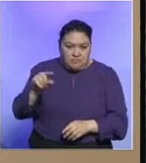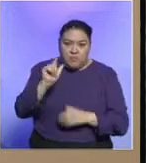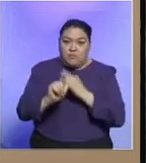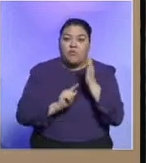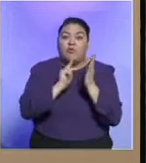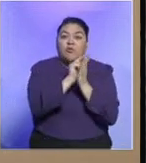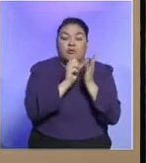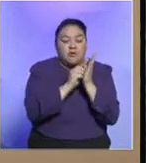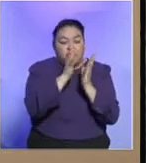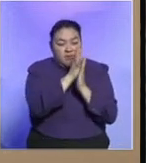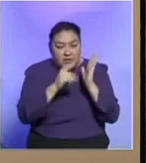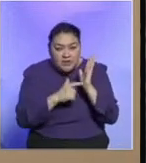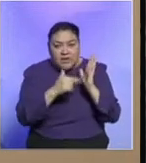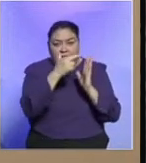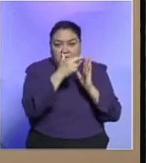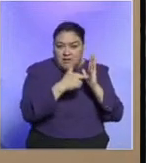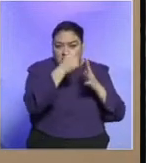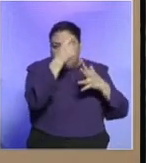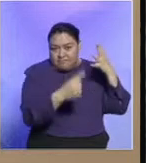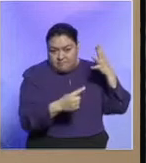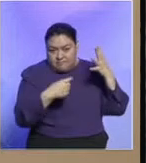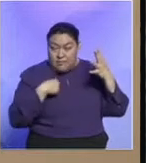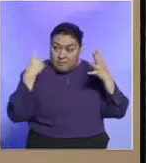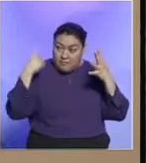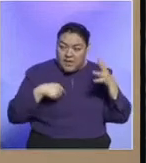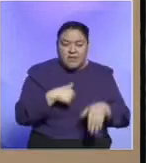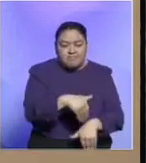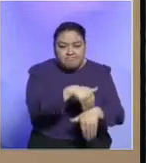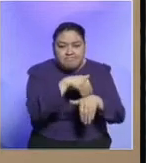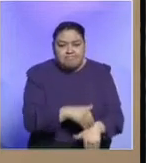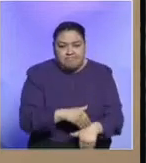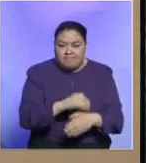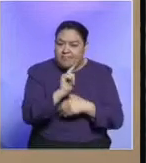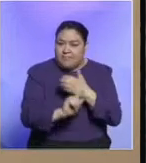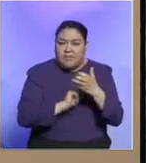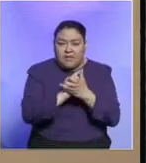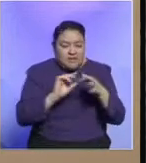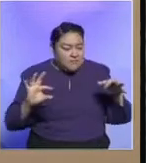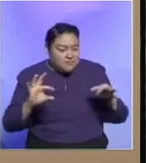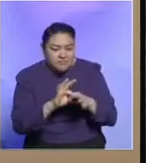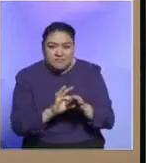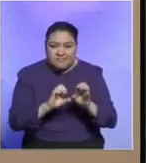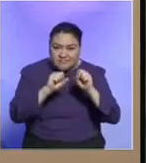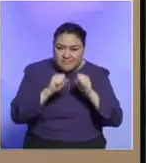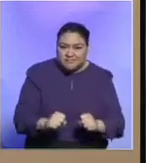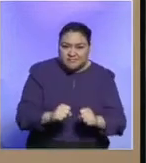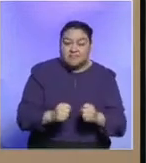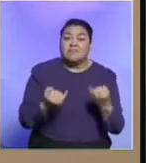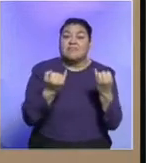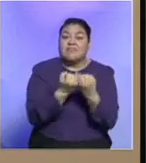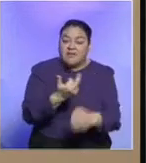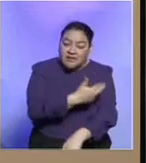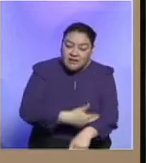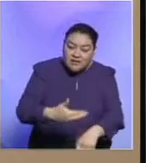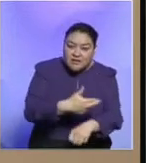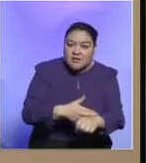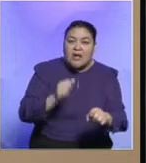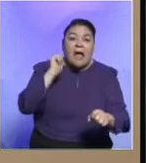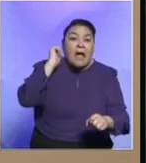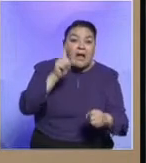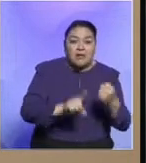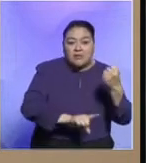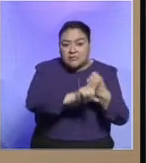principios, reglas y fines constitucionales, así como de remover